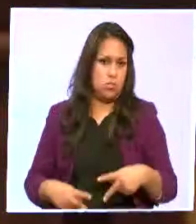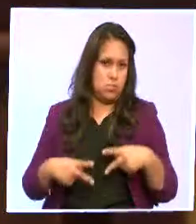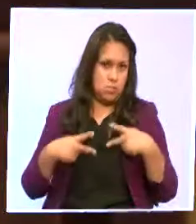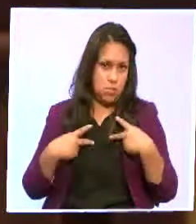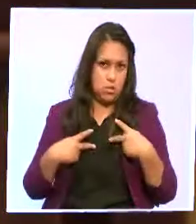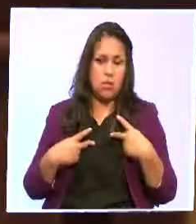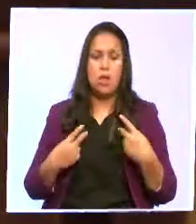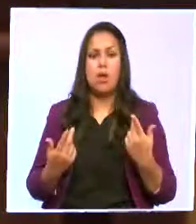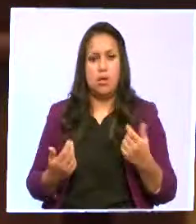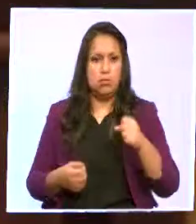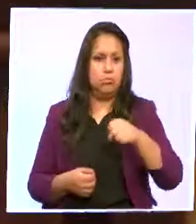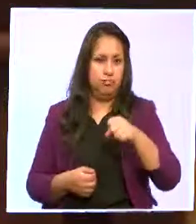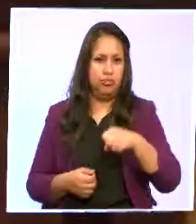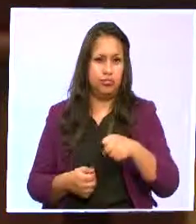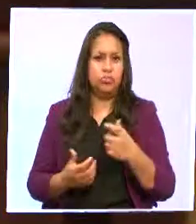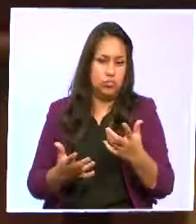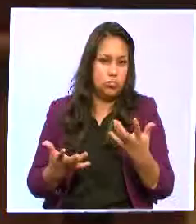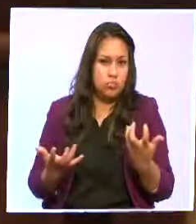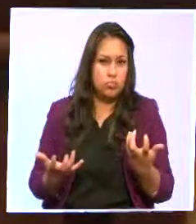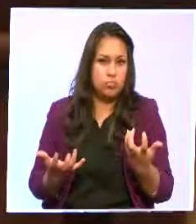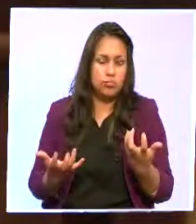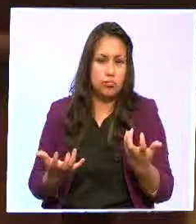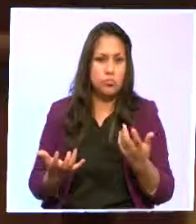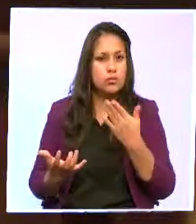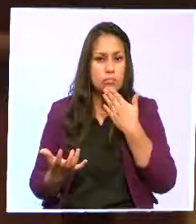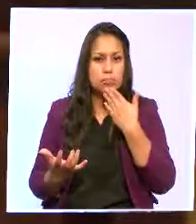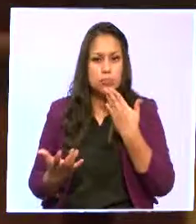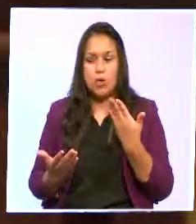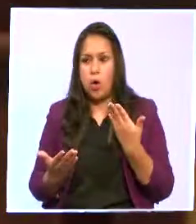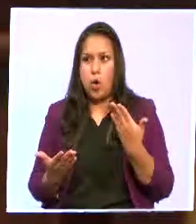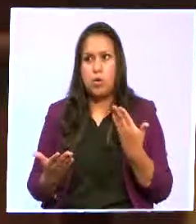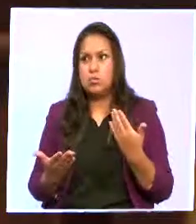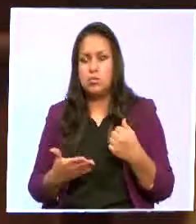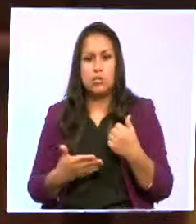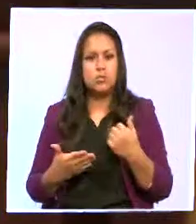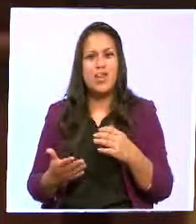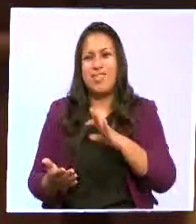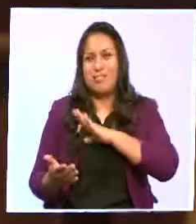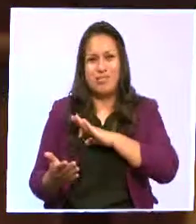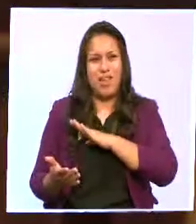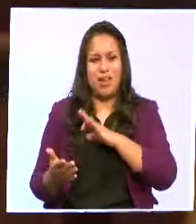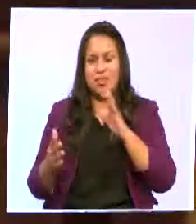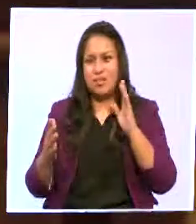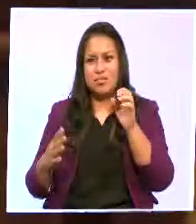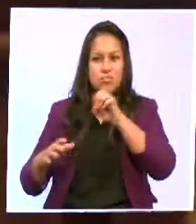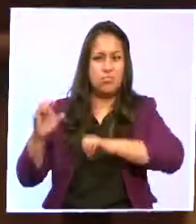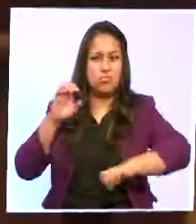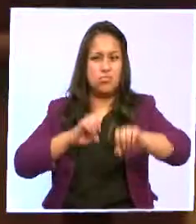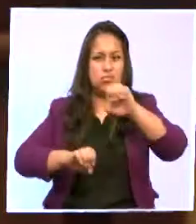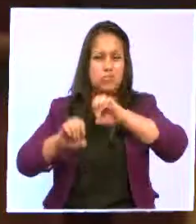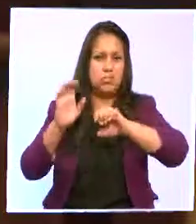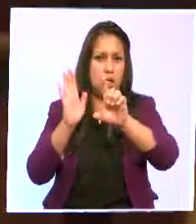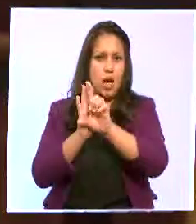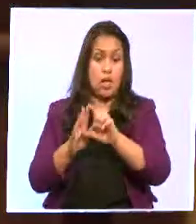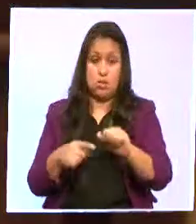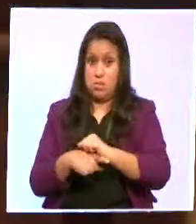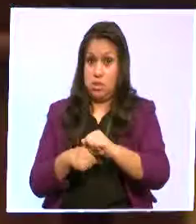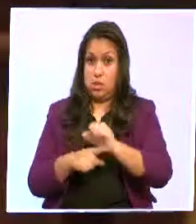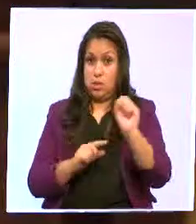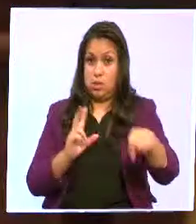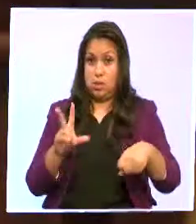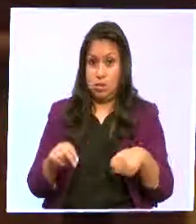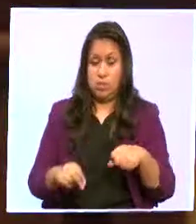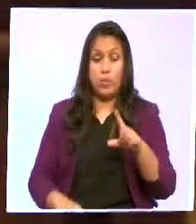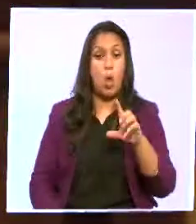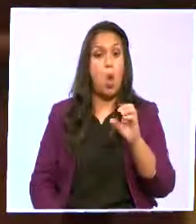de nuestros parientes y queremos ver de qué manera manera un poco más técnica hacer una evaluación de la ley cómo se le está aplicando la loe